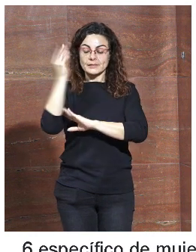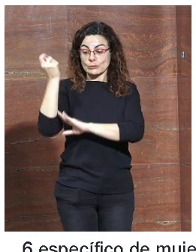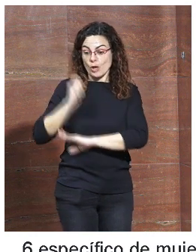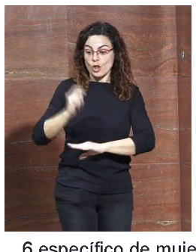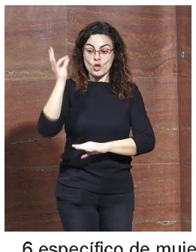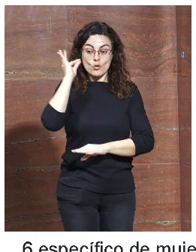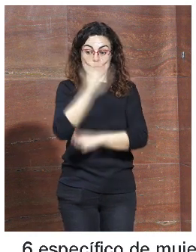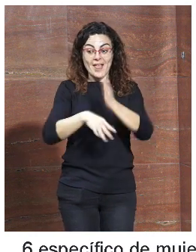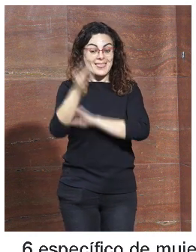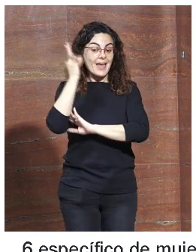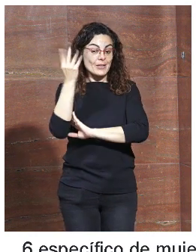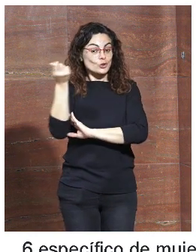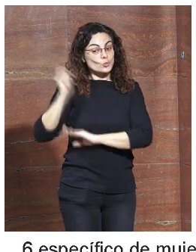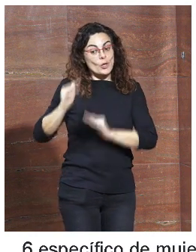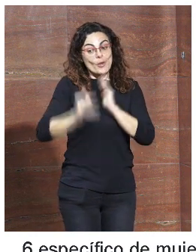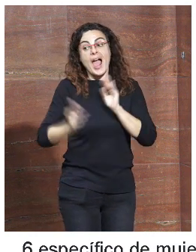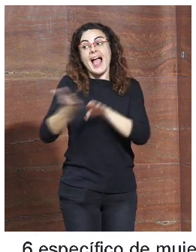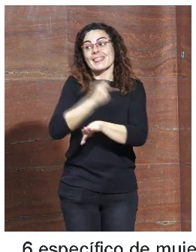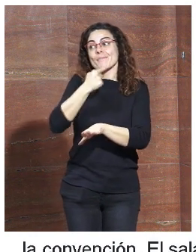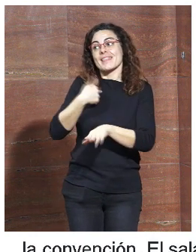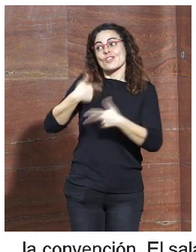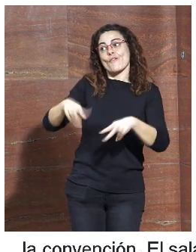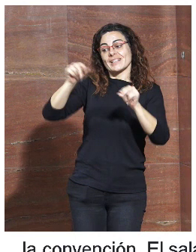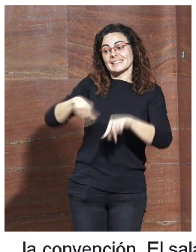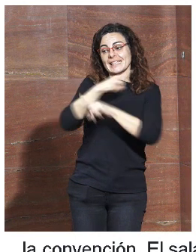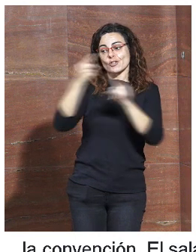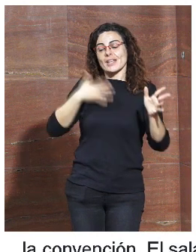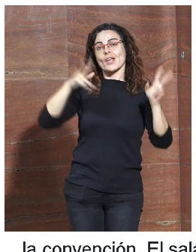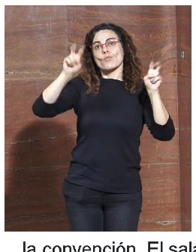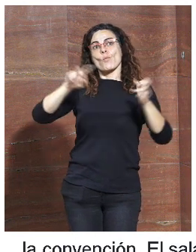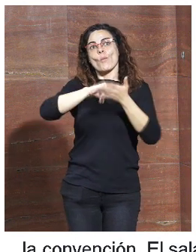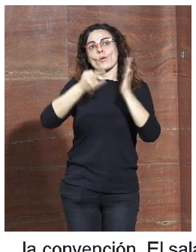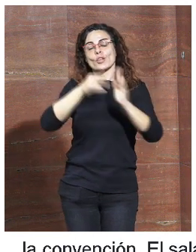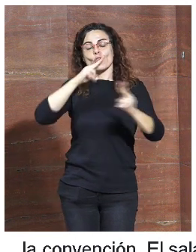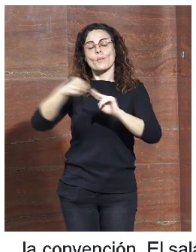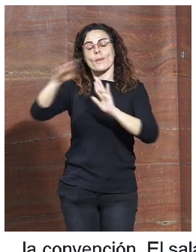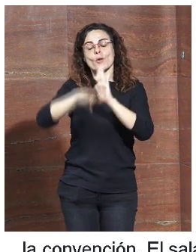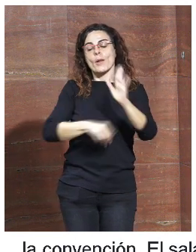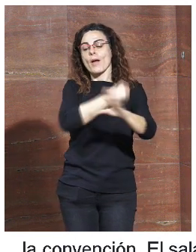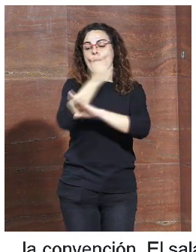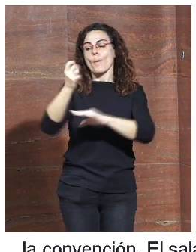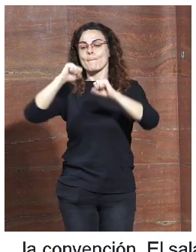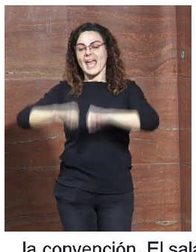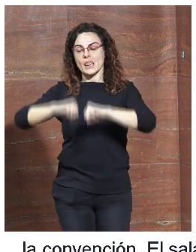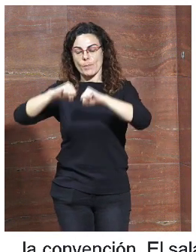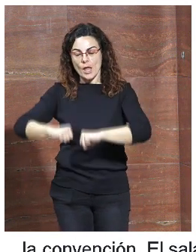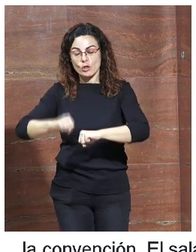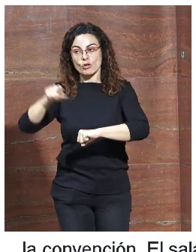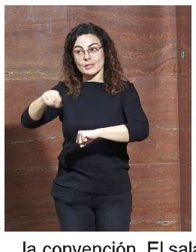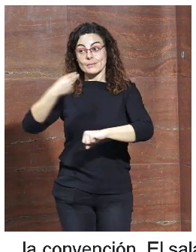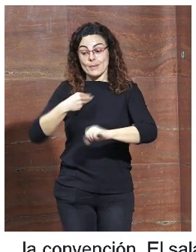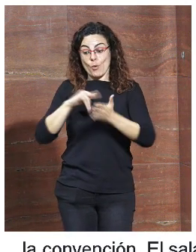y antes de que me diga que termine, este año pondremos en marcha un nuevo proyecto que se llama Programa de Apoyo al Envejecimiento,